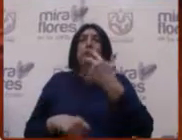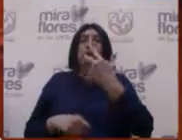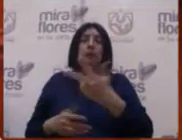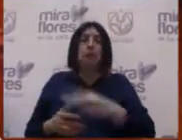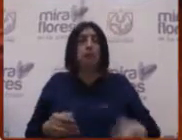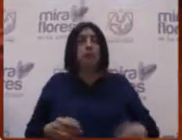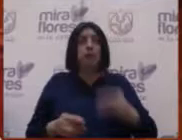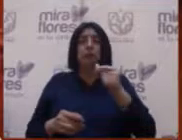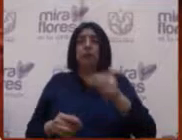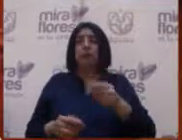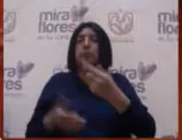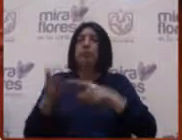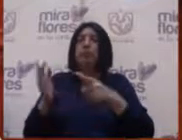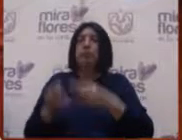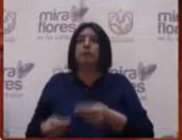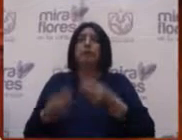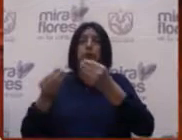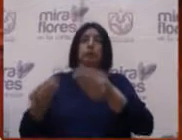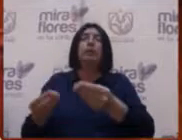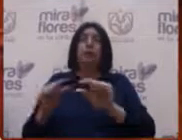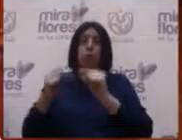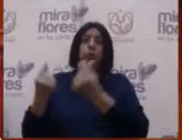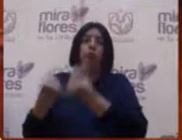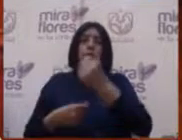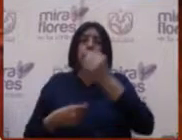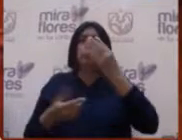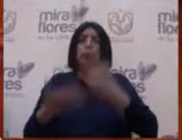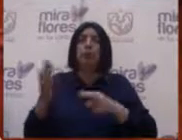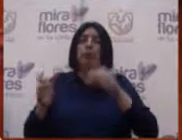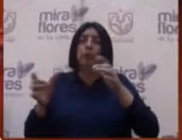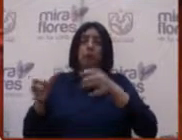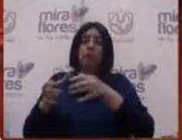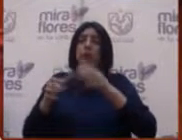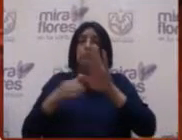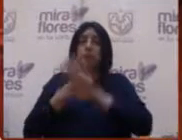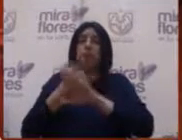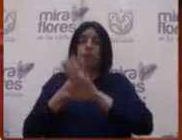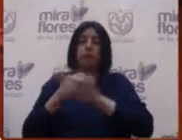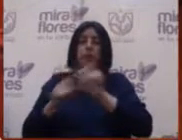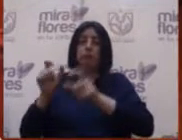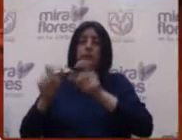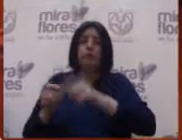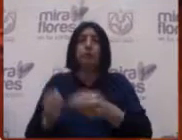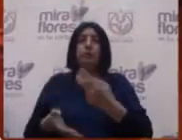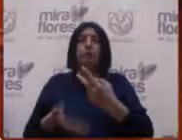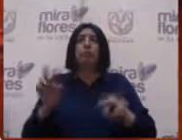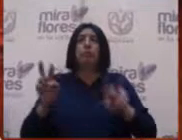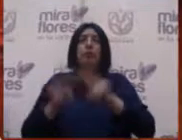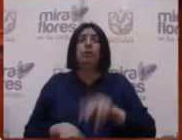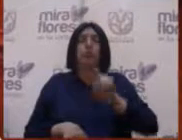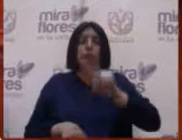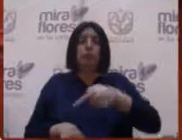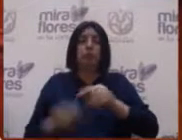caninos que serán asignados a la Brigada Canina de la Gerencia de Seguridad Ciudadana, valorizados en